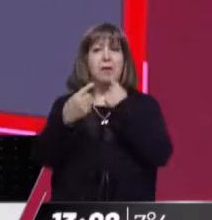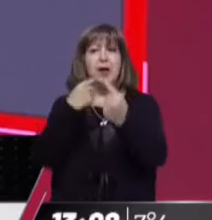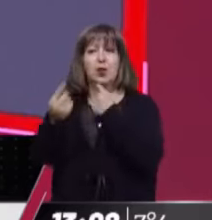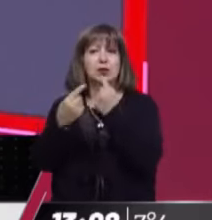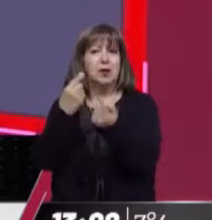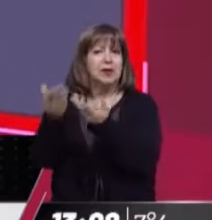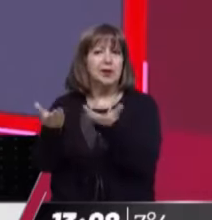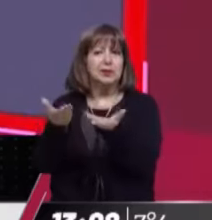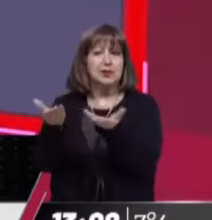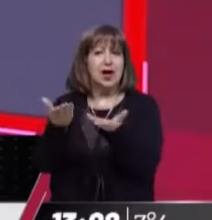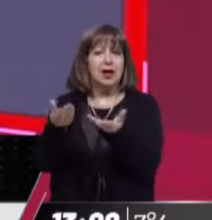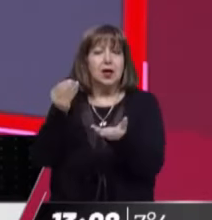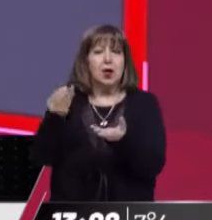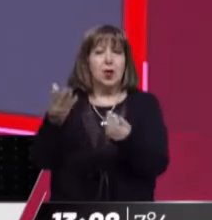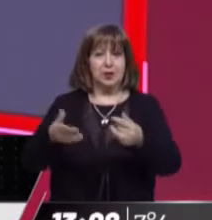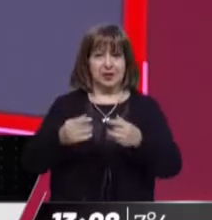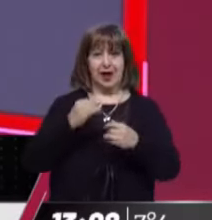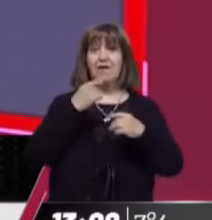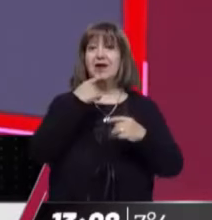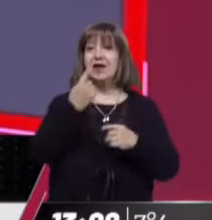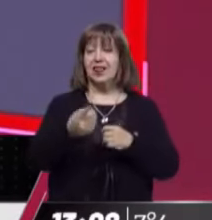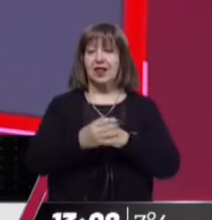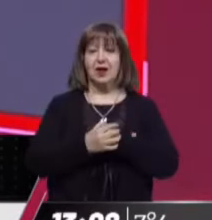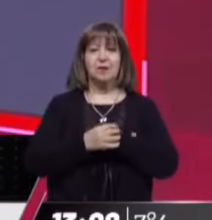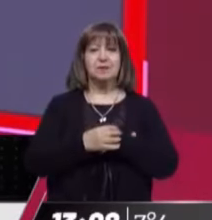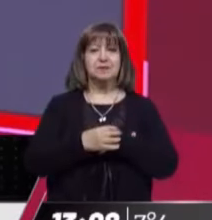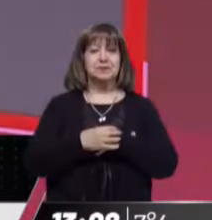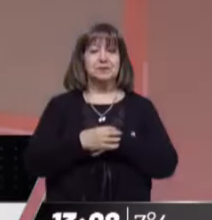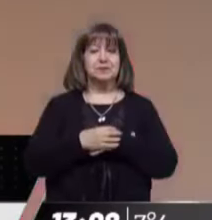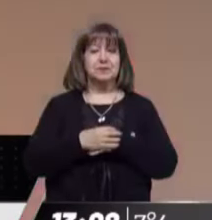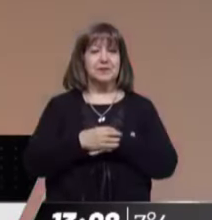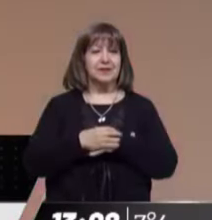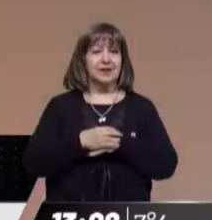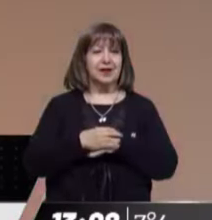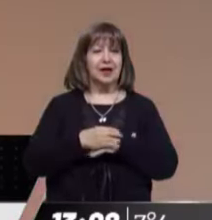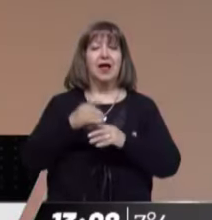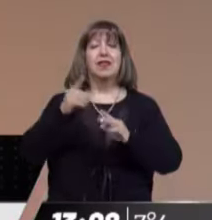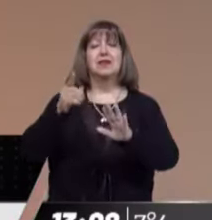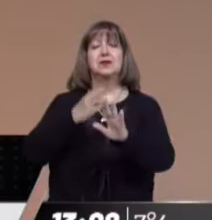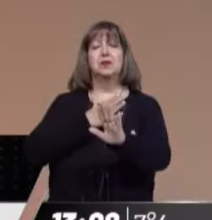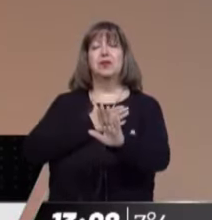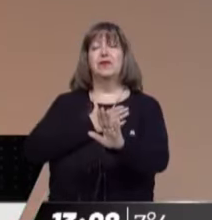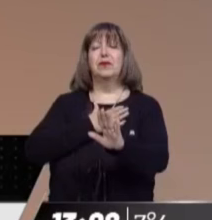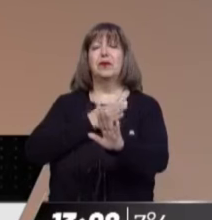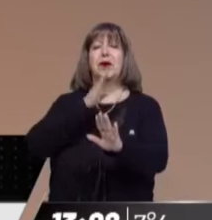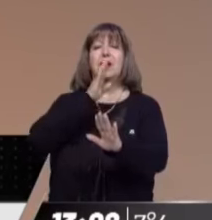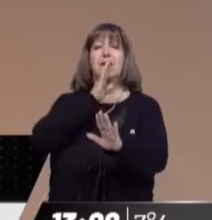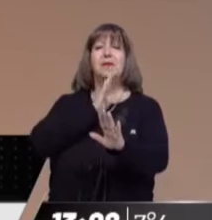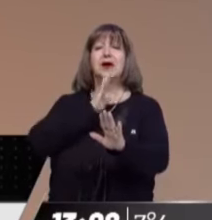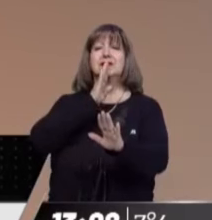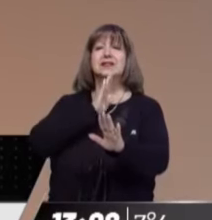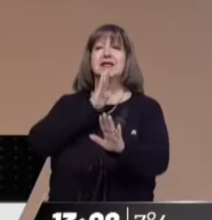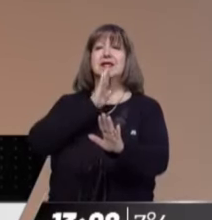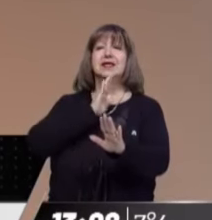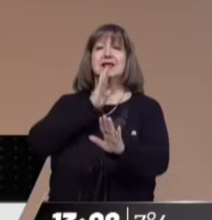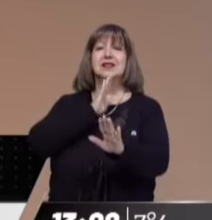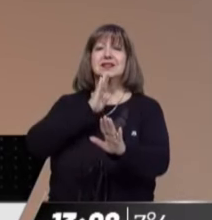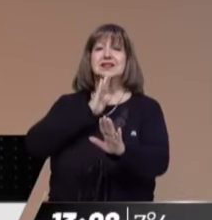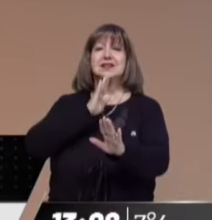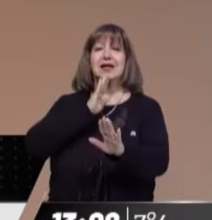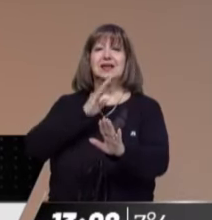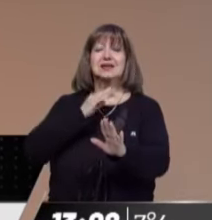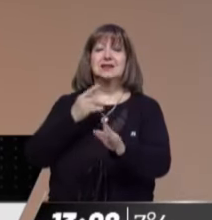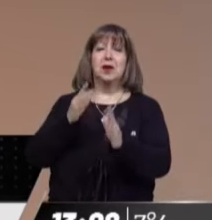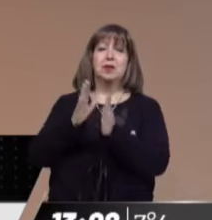qué sucede con Pablo Alarcón y decía lo siguiente. Téngame un poquito de paciencia. Si tienen ganas, y si no